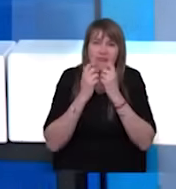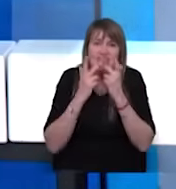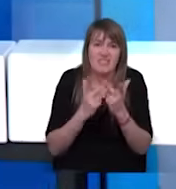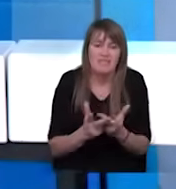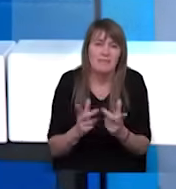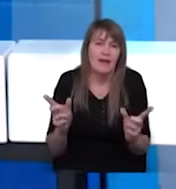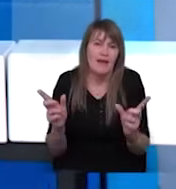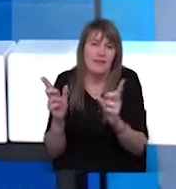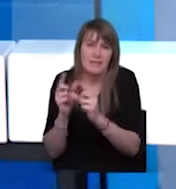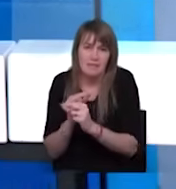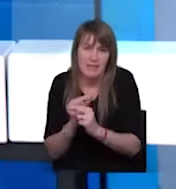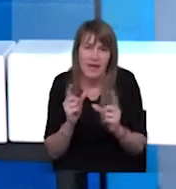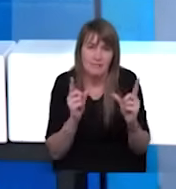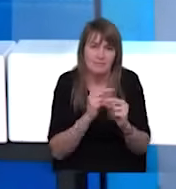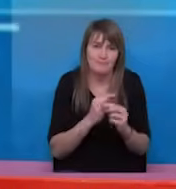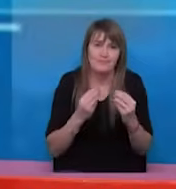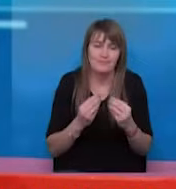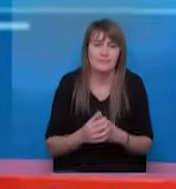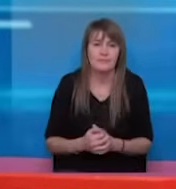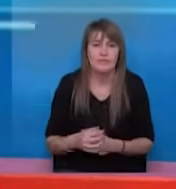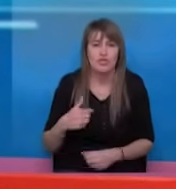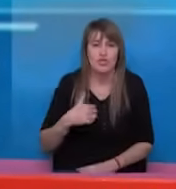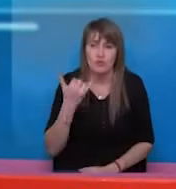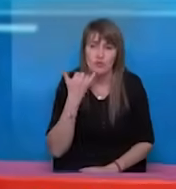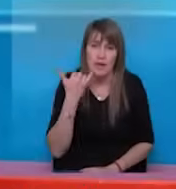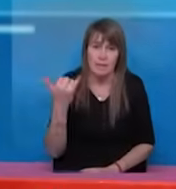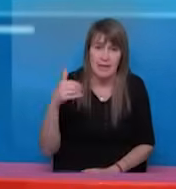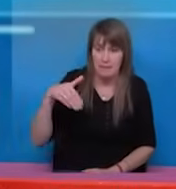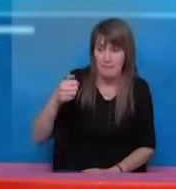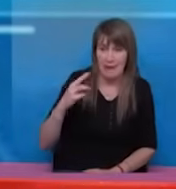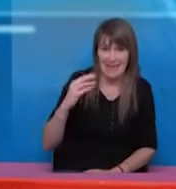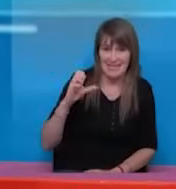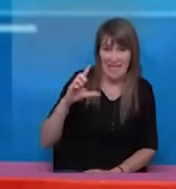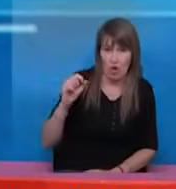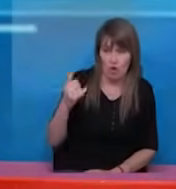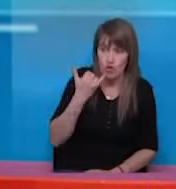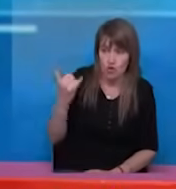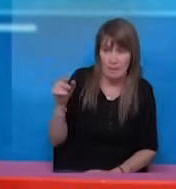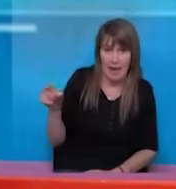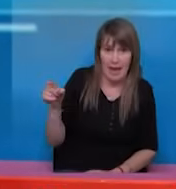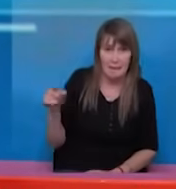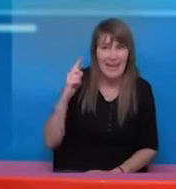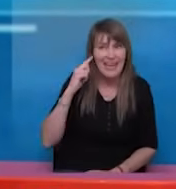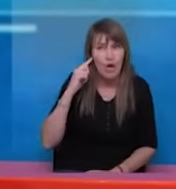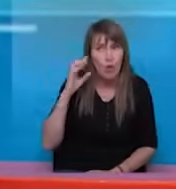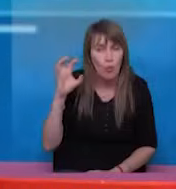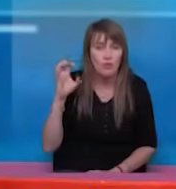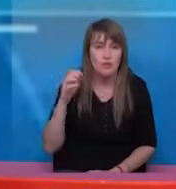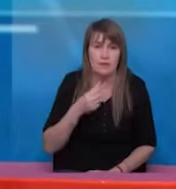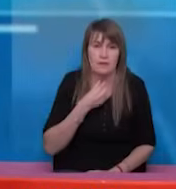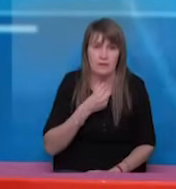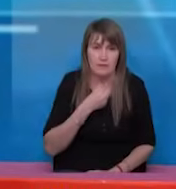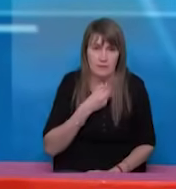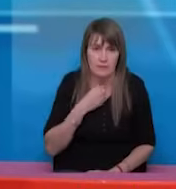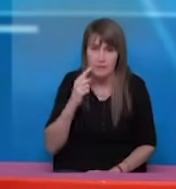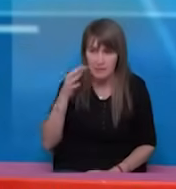cierre de este programa? Cuando yo lo llamé a Marcelo para hacerle escuchar la voz, para saber si